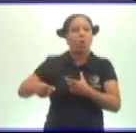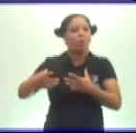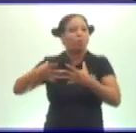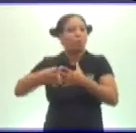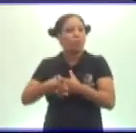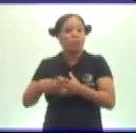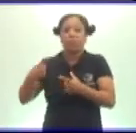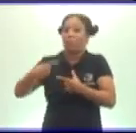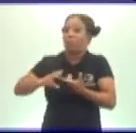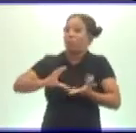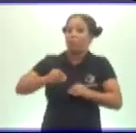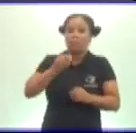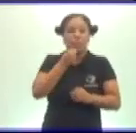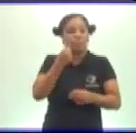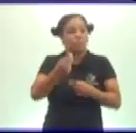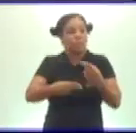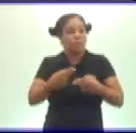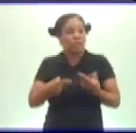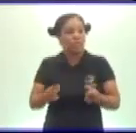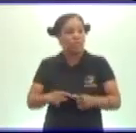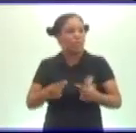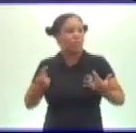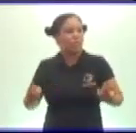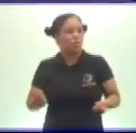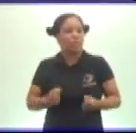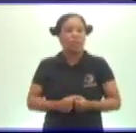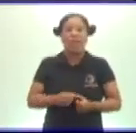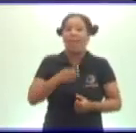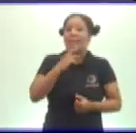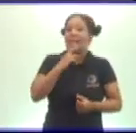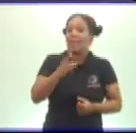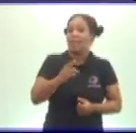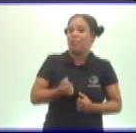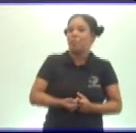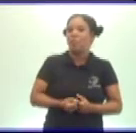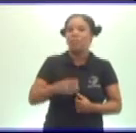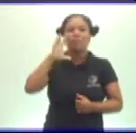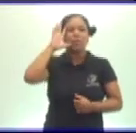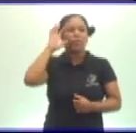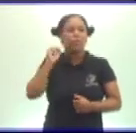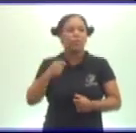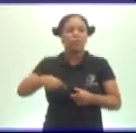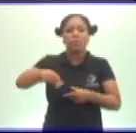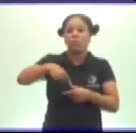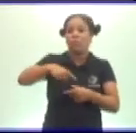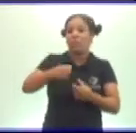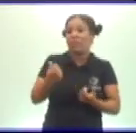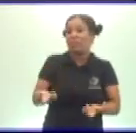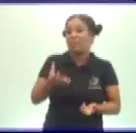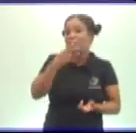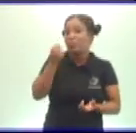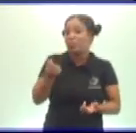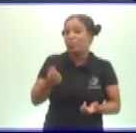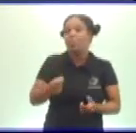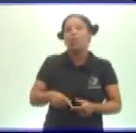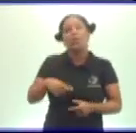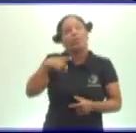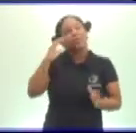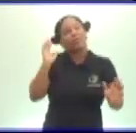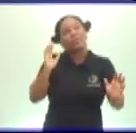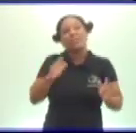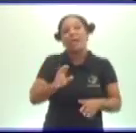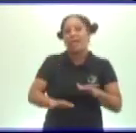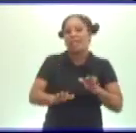producirían. ¿Por qué? La respuesta reside en la comprensión de lo que son las disoluciones y quizá también de lo que no